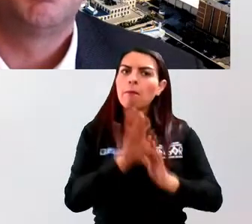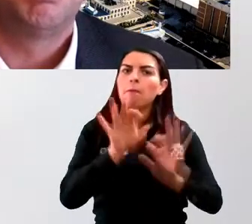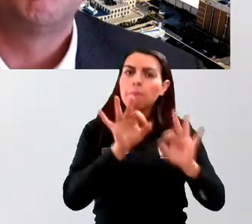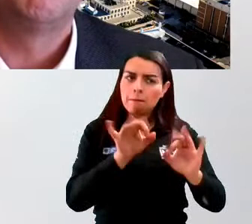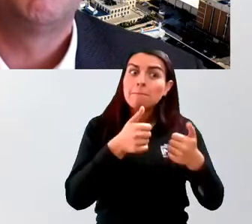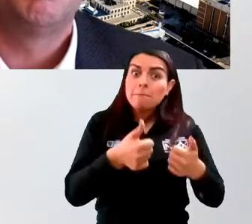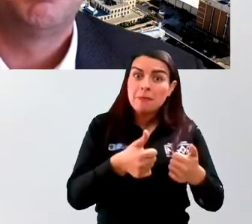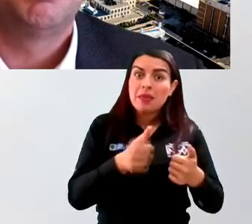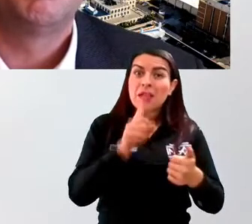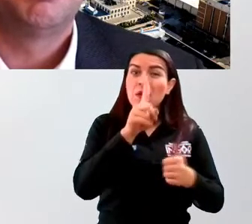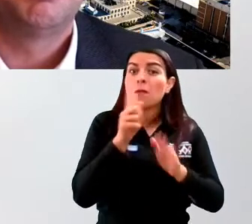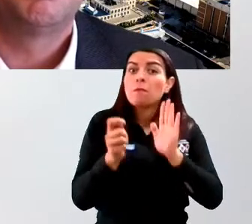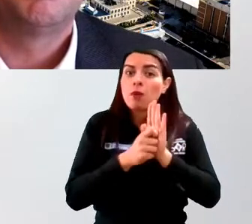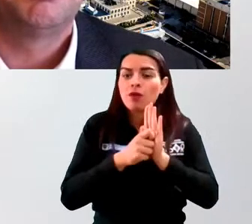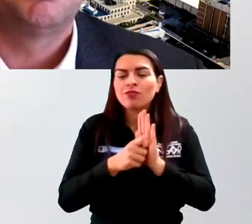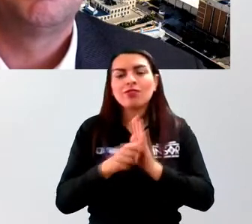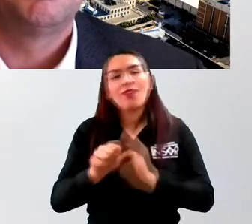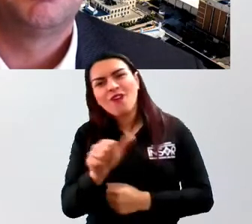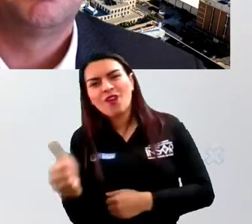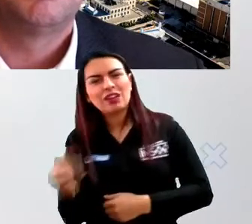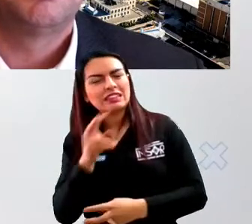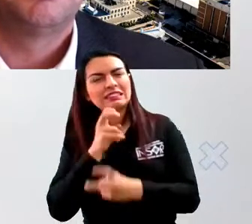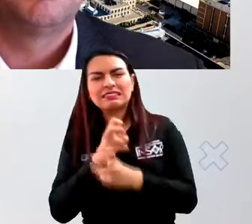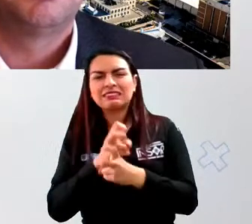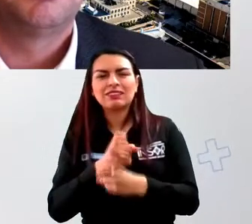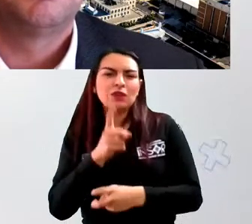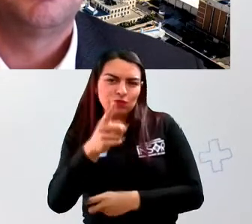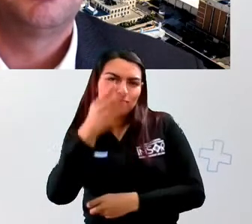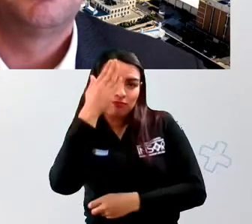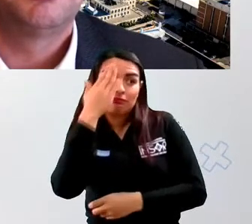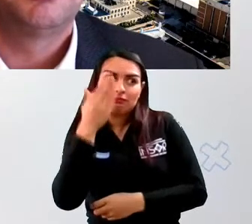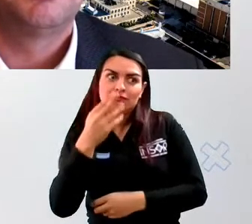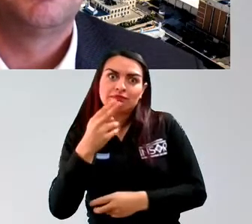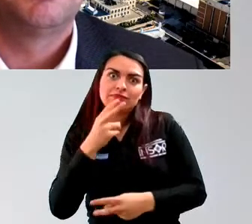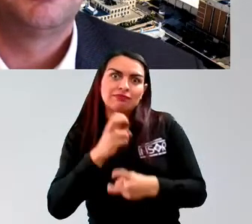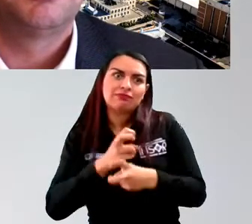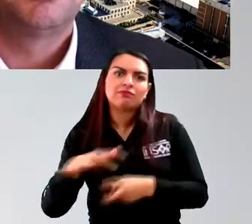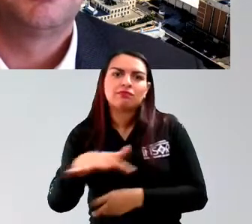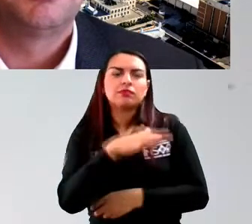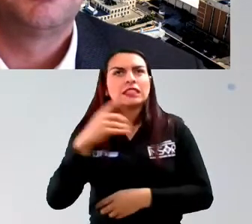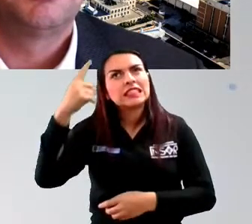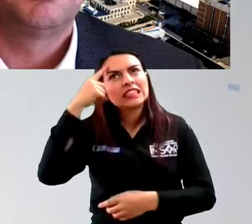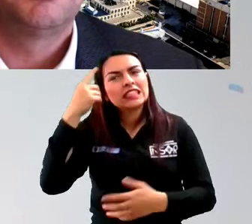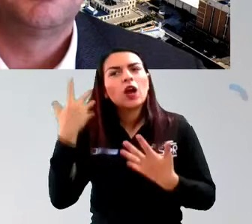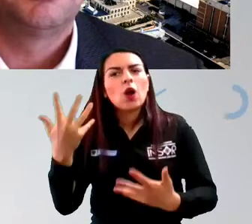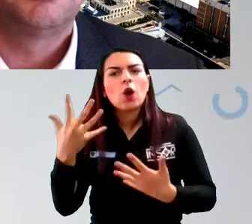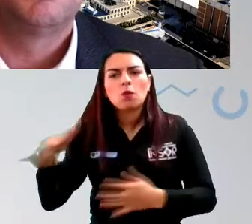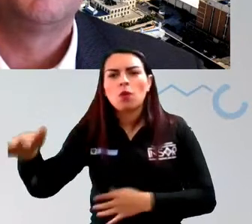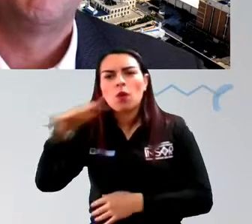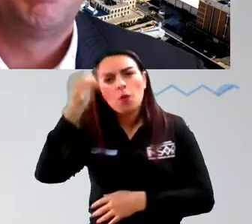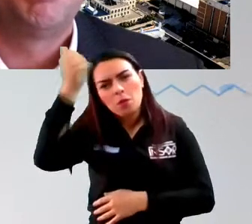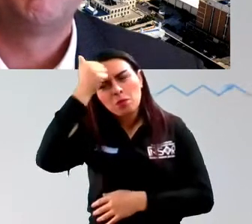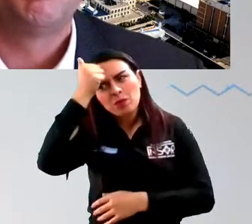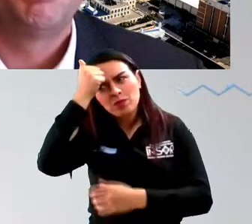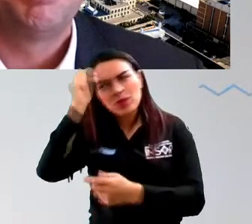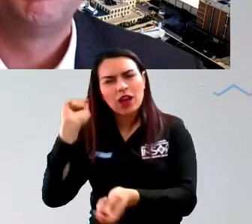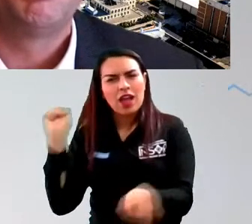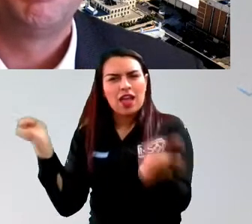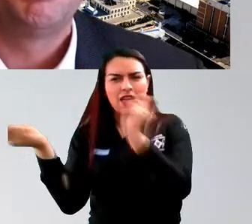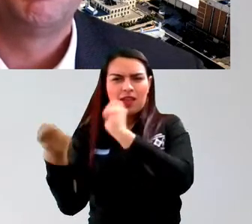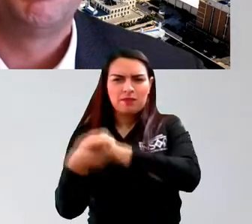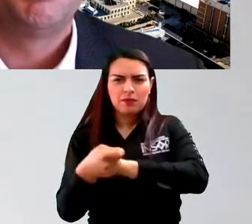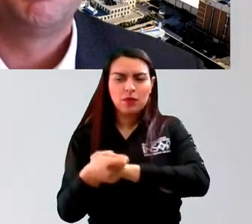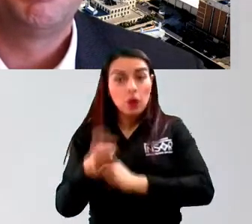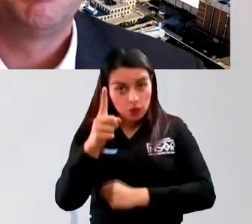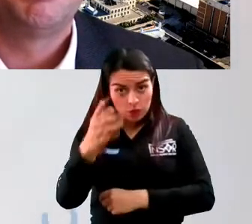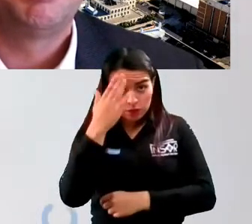porque es tan difícil, es en cómo cambiar el mindset de nuestros profesores. Porque muchos dicen, Álvaro,